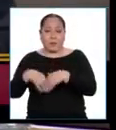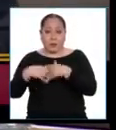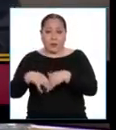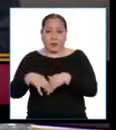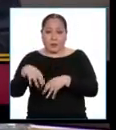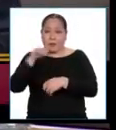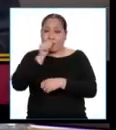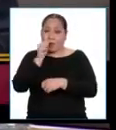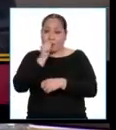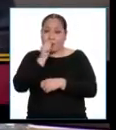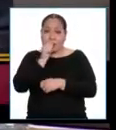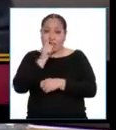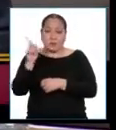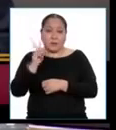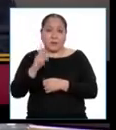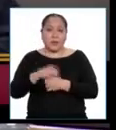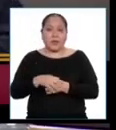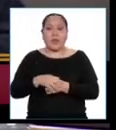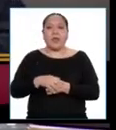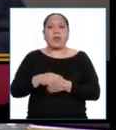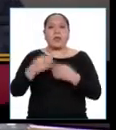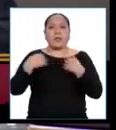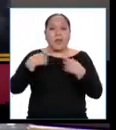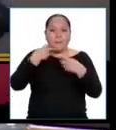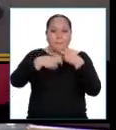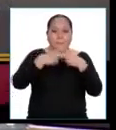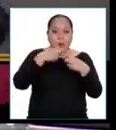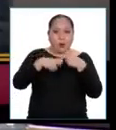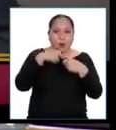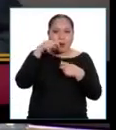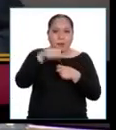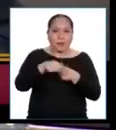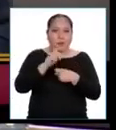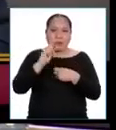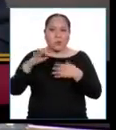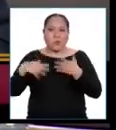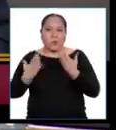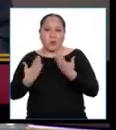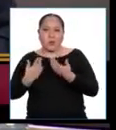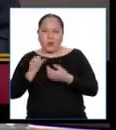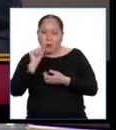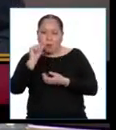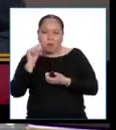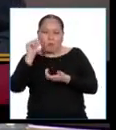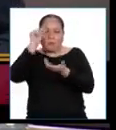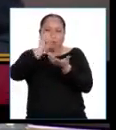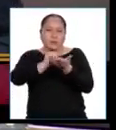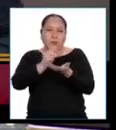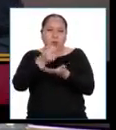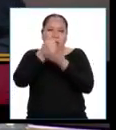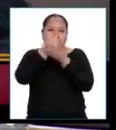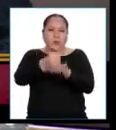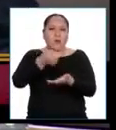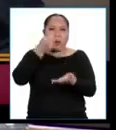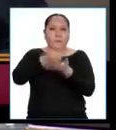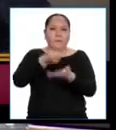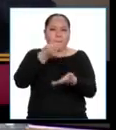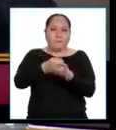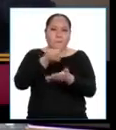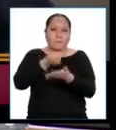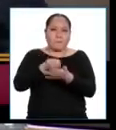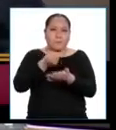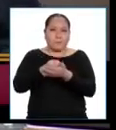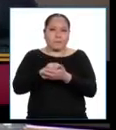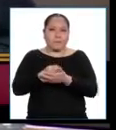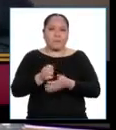inhumanas que ante una pandemia que nos estaba azotando no pudieron poner su granito de arena y cobrar